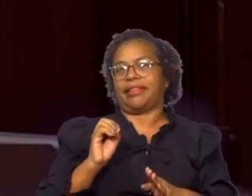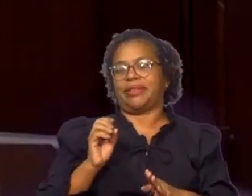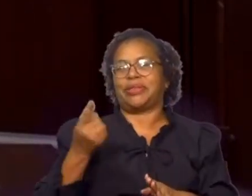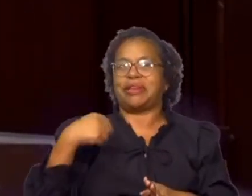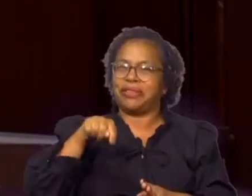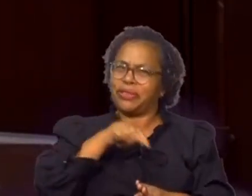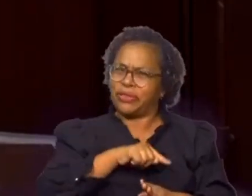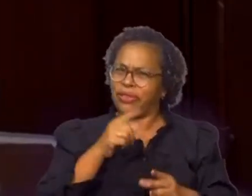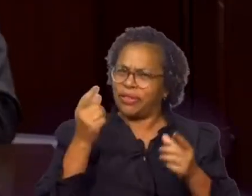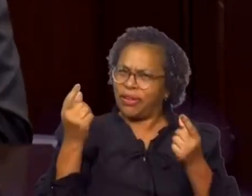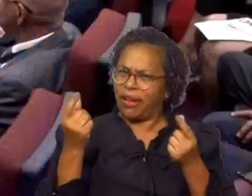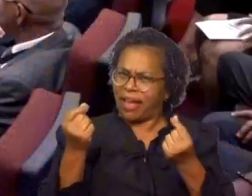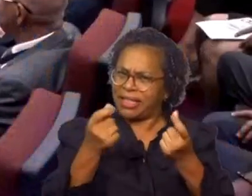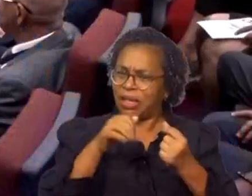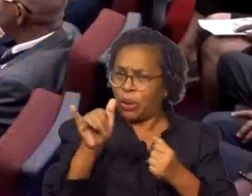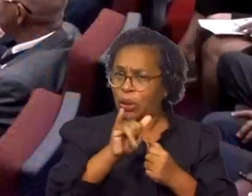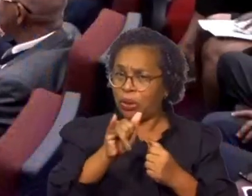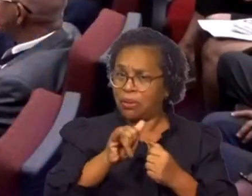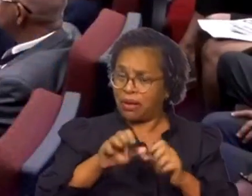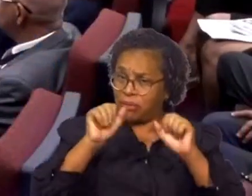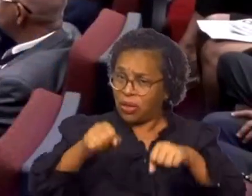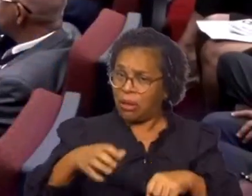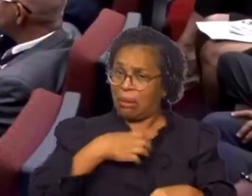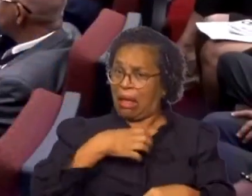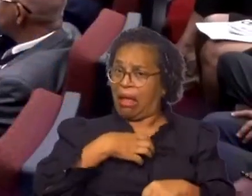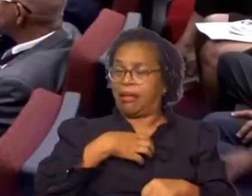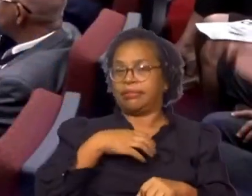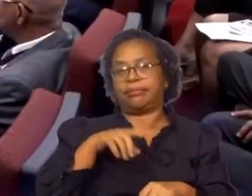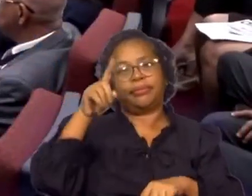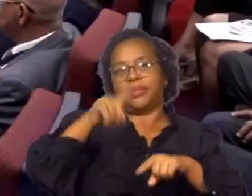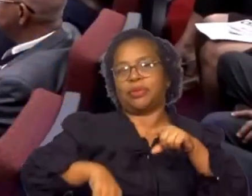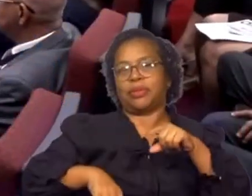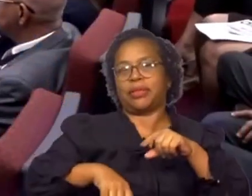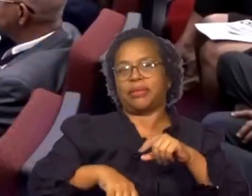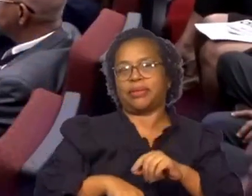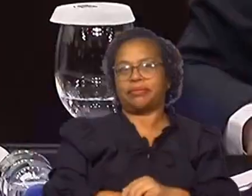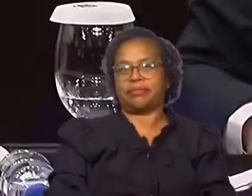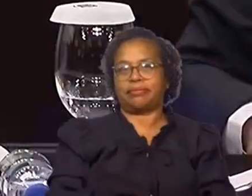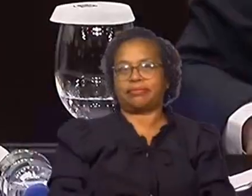por qué quejarnos. Muchas gracias. Gracias a usted, señor asambleísta.